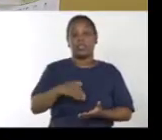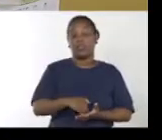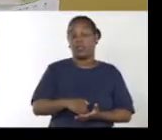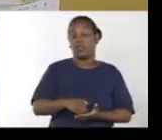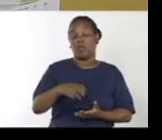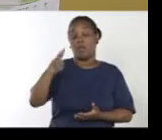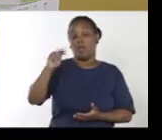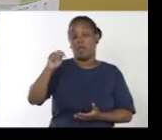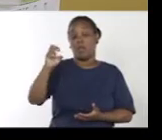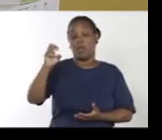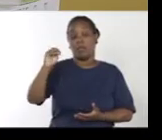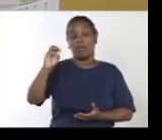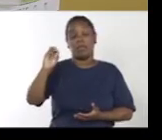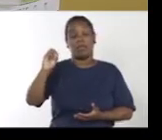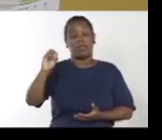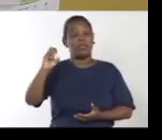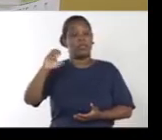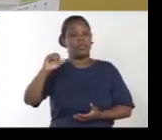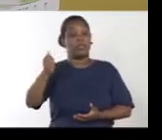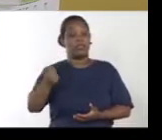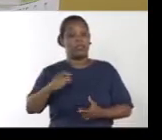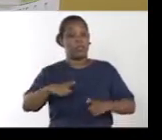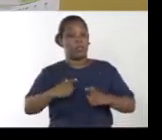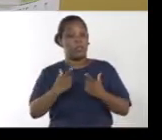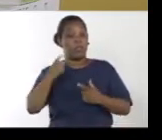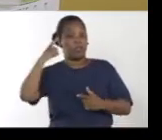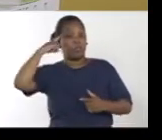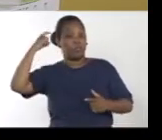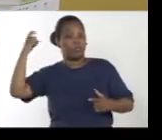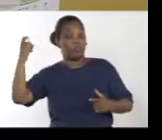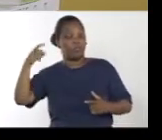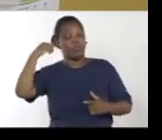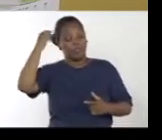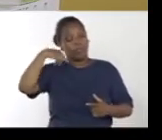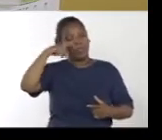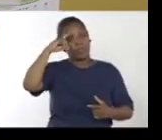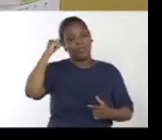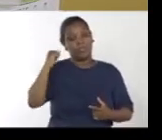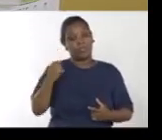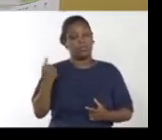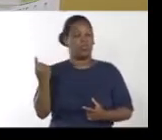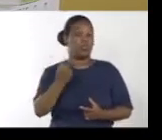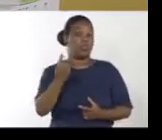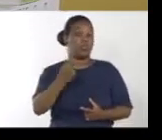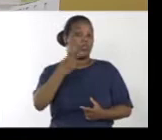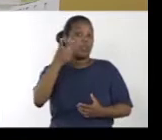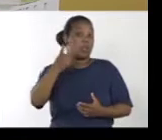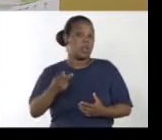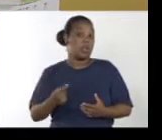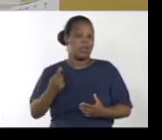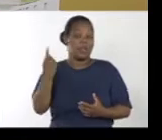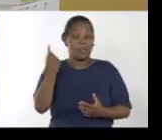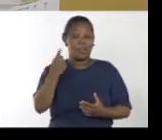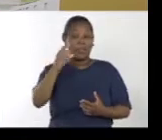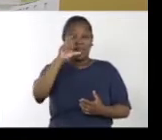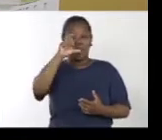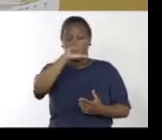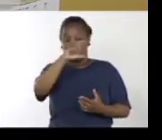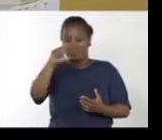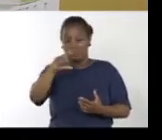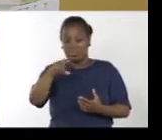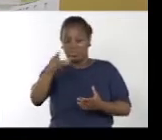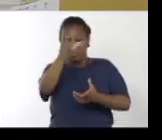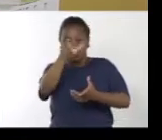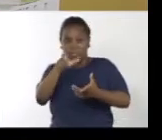¿Llegó Nemesia a cumplir su sueño? Sabemos que sí. Lo que sucede es que solo les leí las primeras